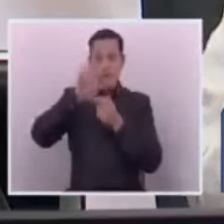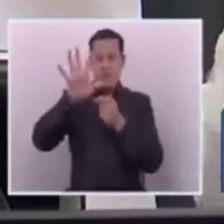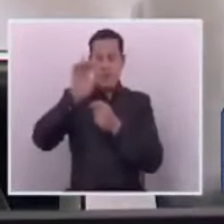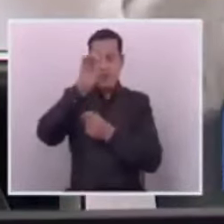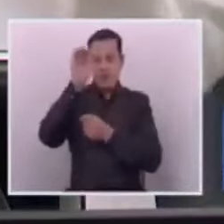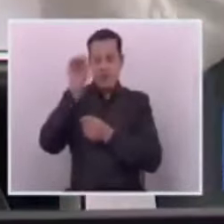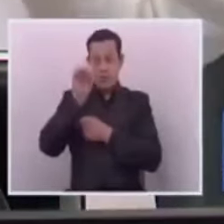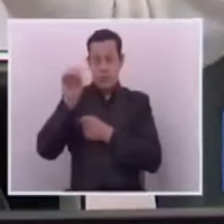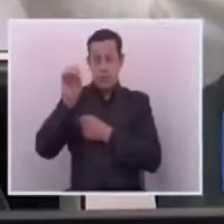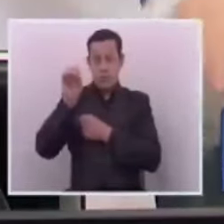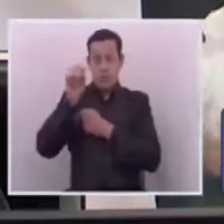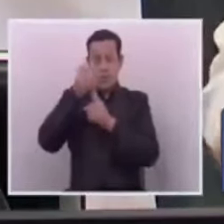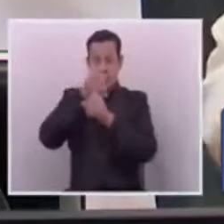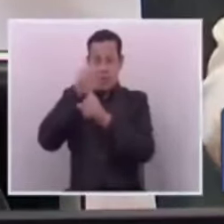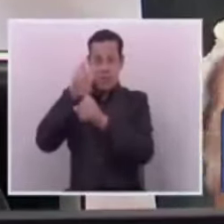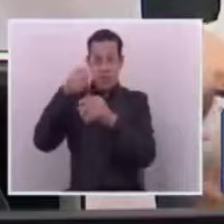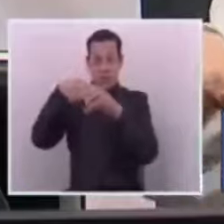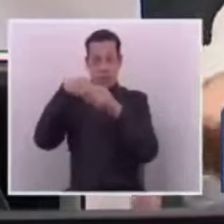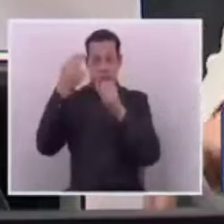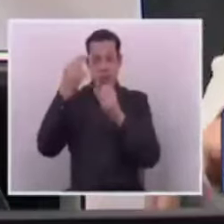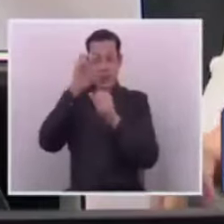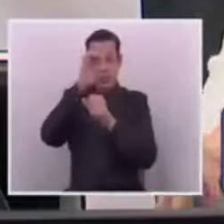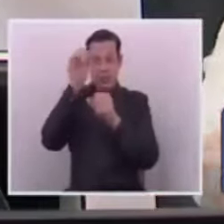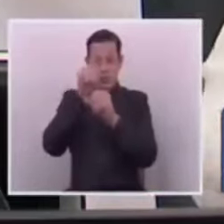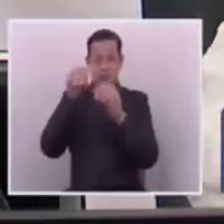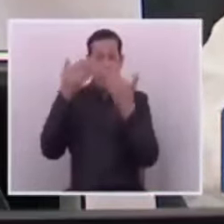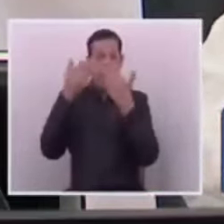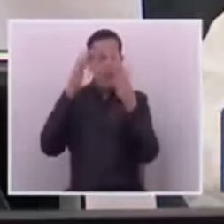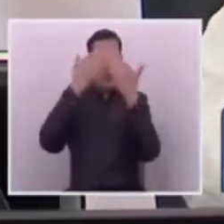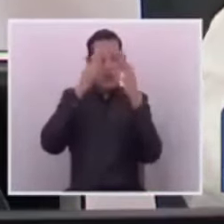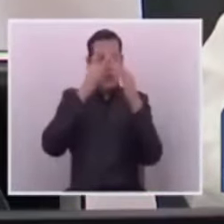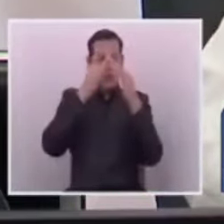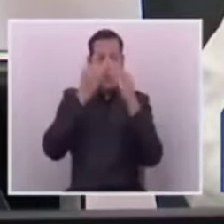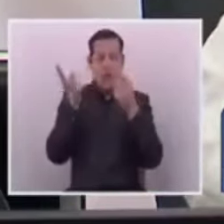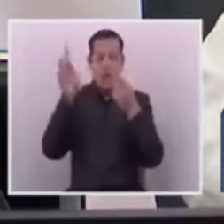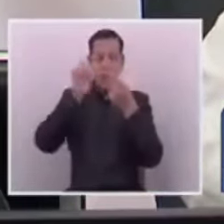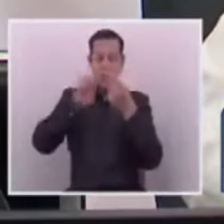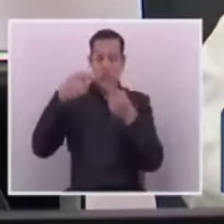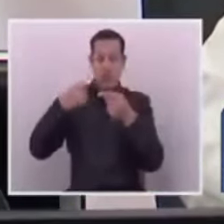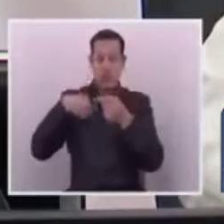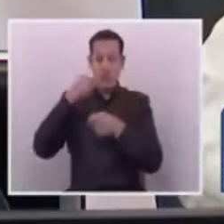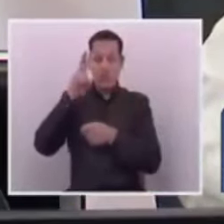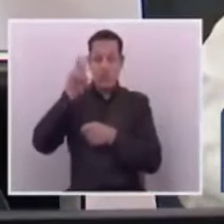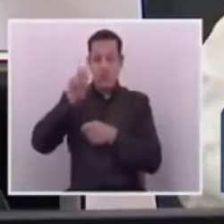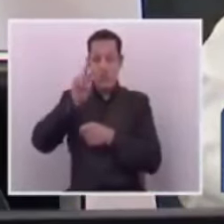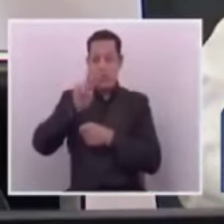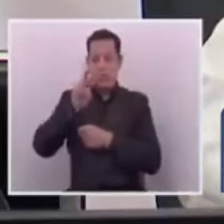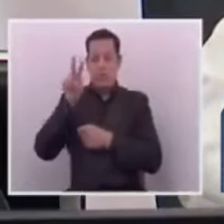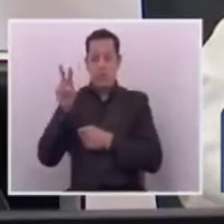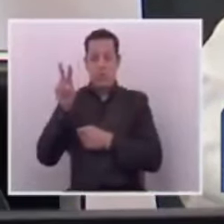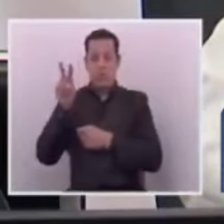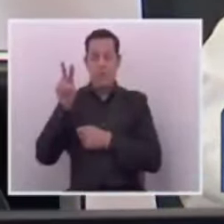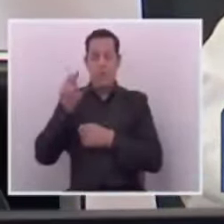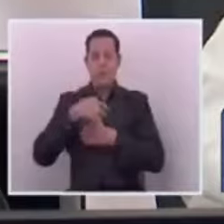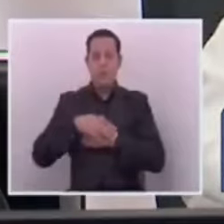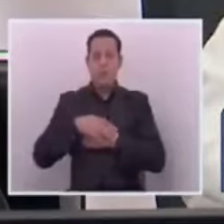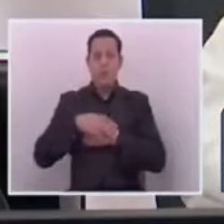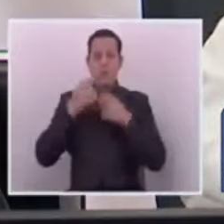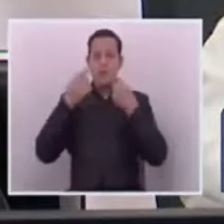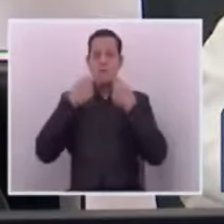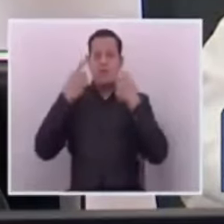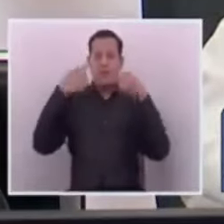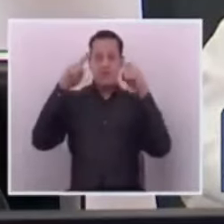25% obviamente cada quien ha retirado porcentajes distintos hasta noviembre de 2022 el